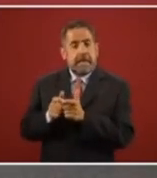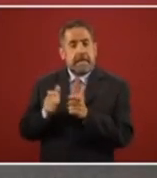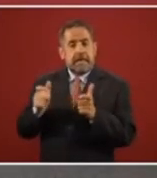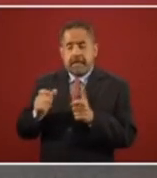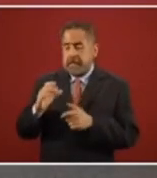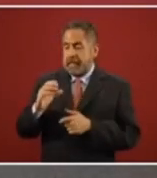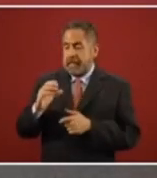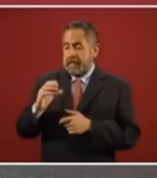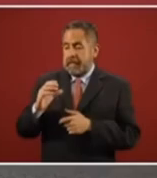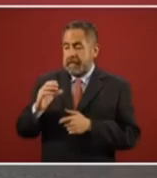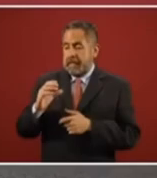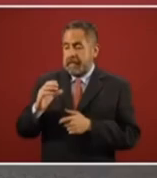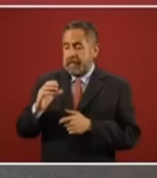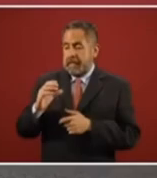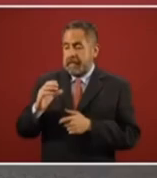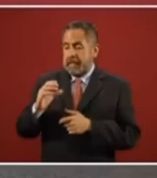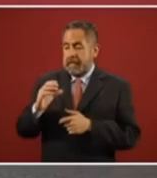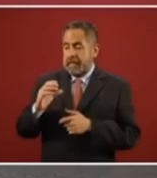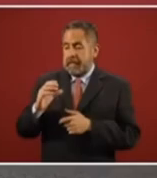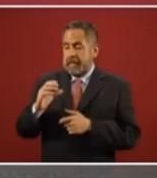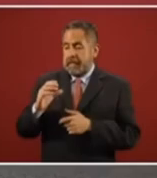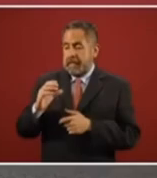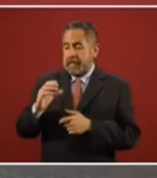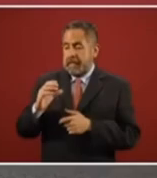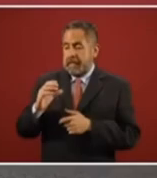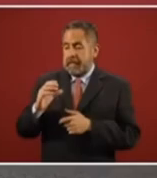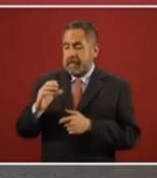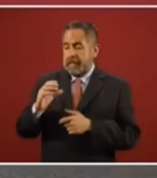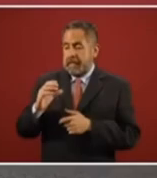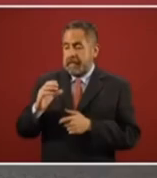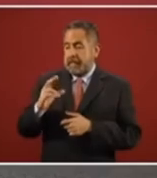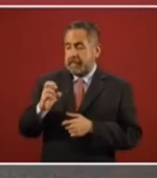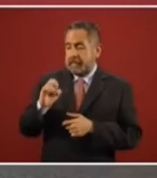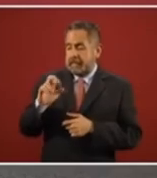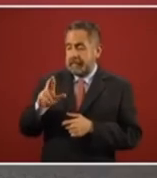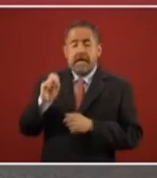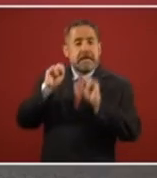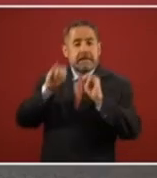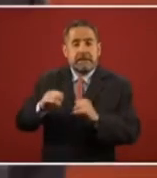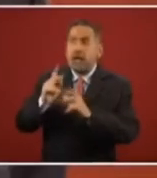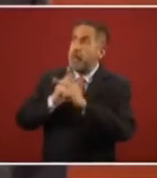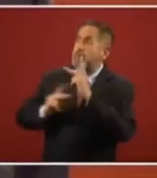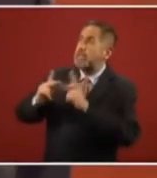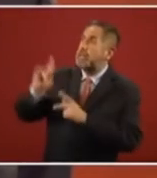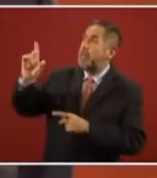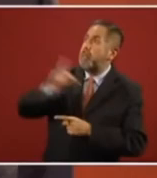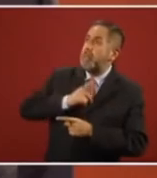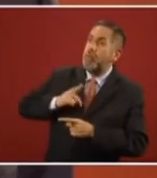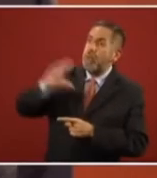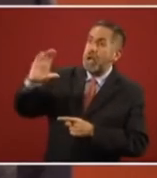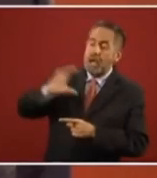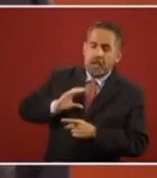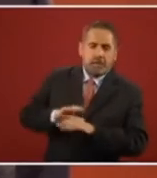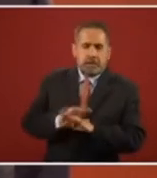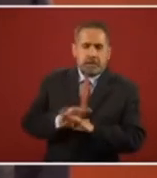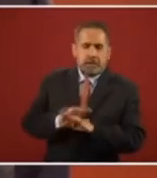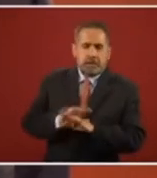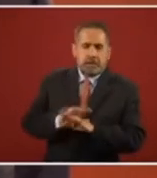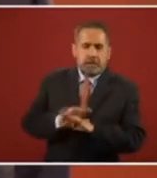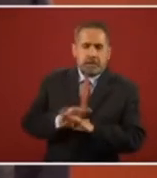deuda del país este call with el interín de country y sin inflación